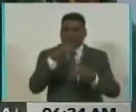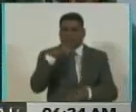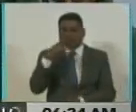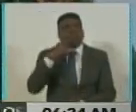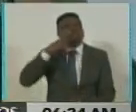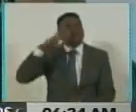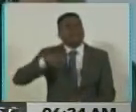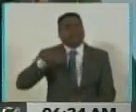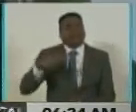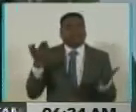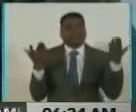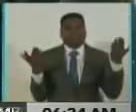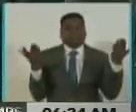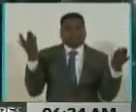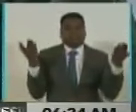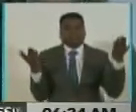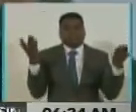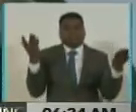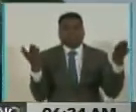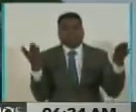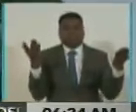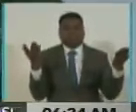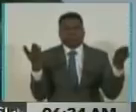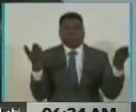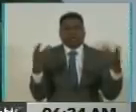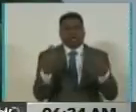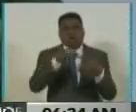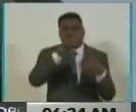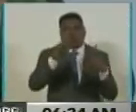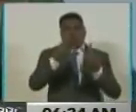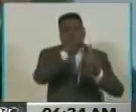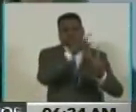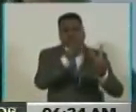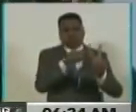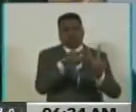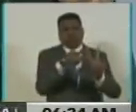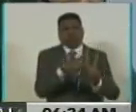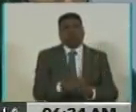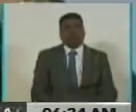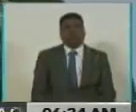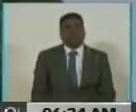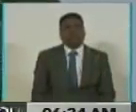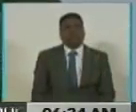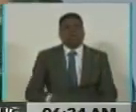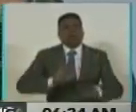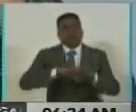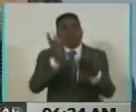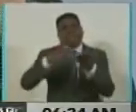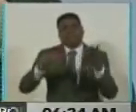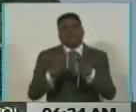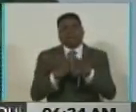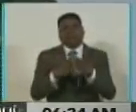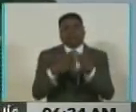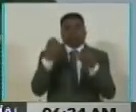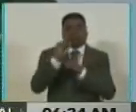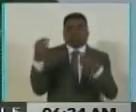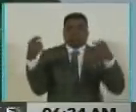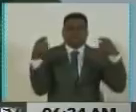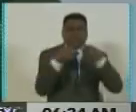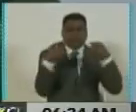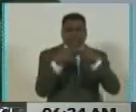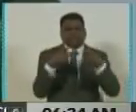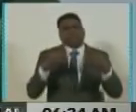realidad, la postura política y la polarización de los medios de comunicación social. Es así porque eso forma parte de la confrontación que estamos